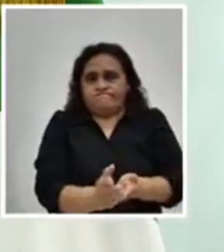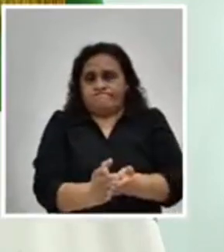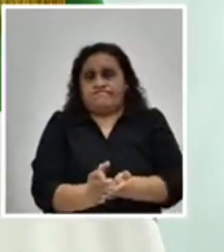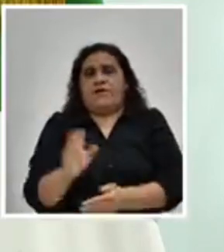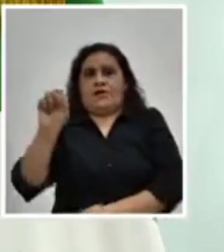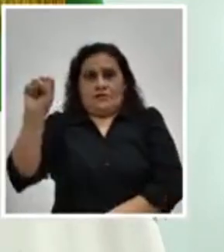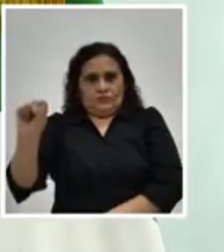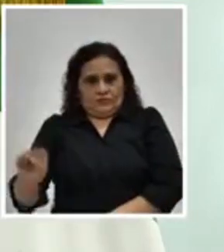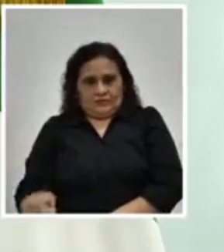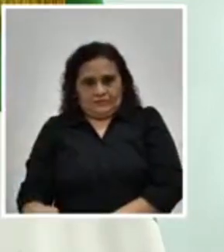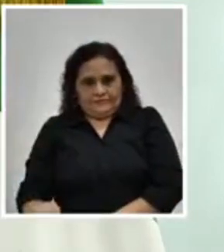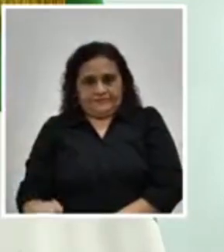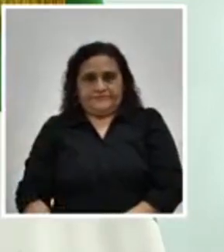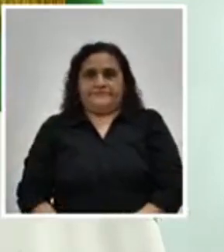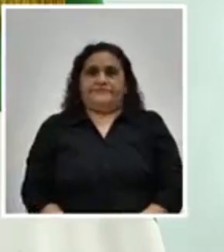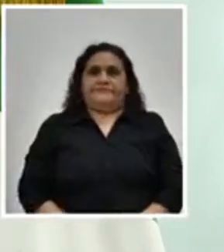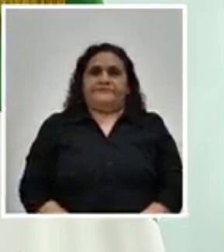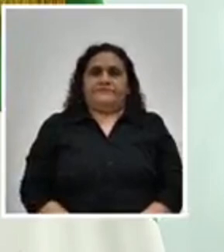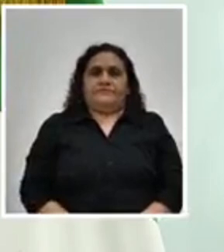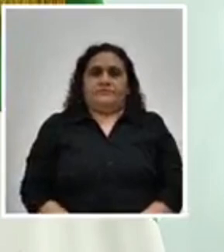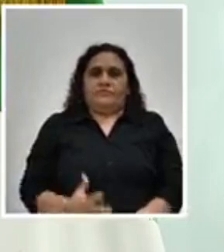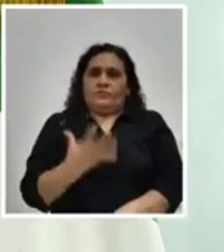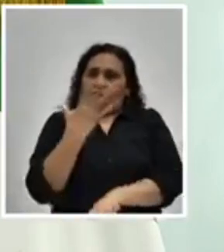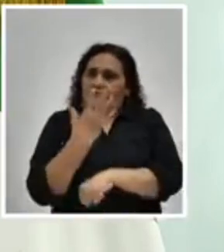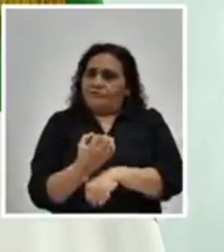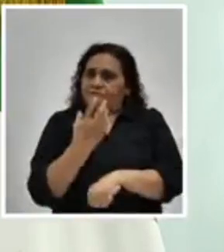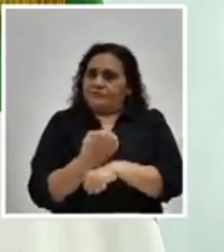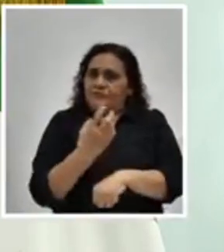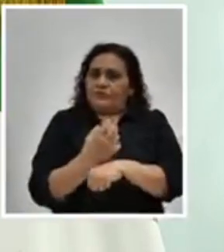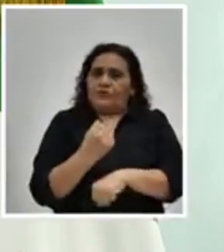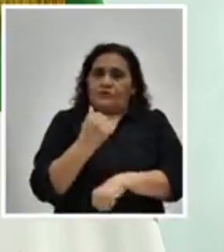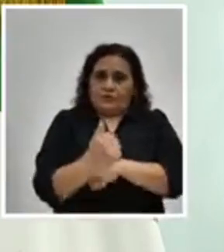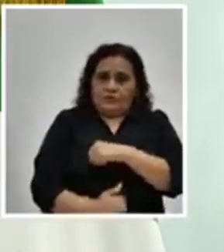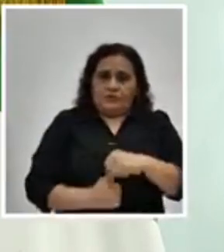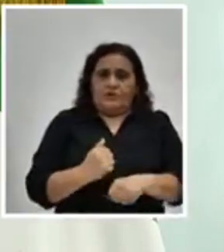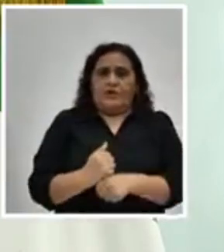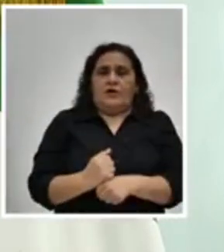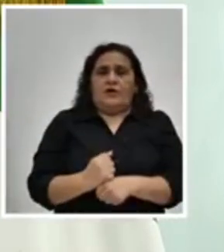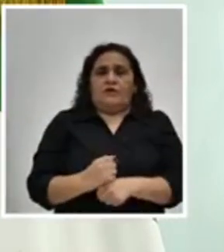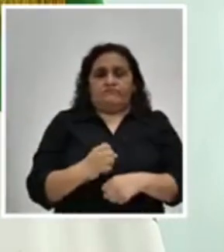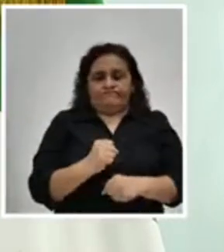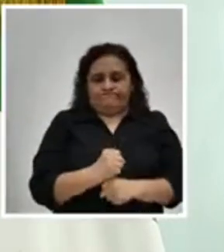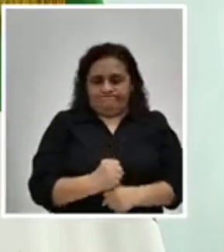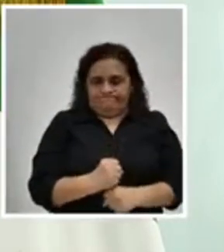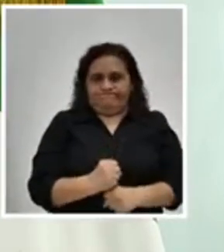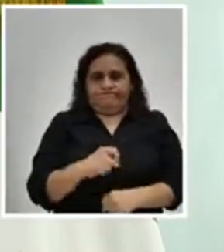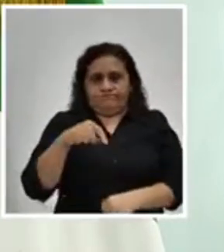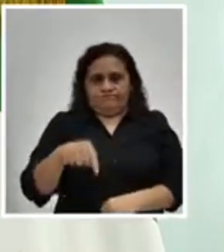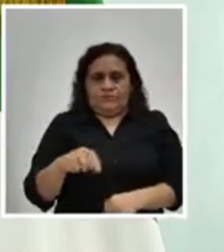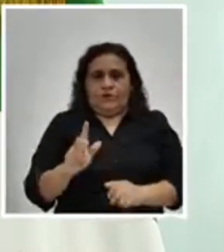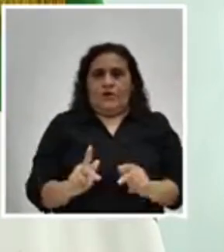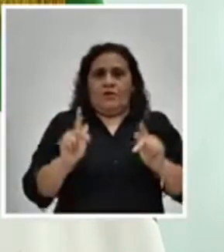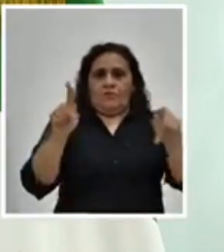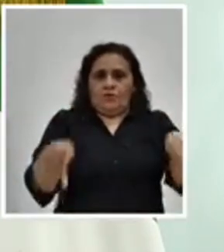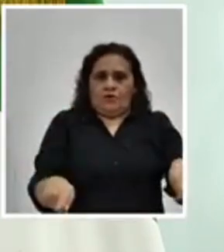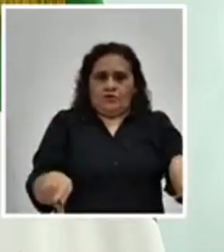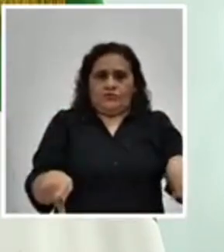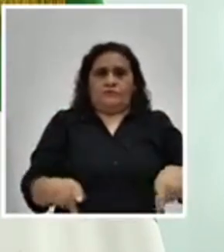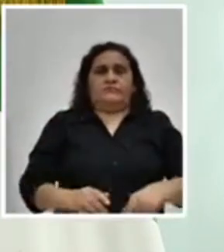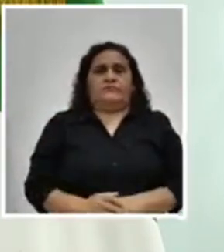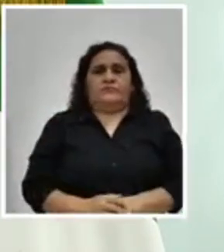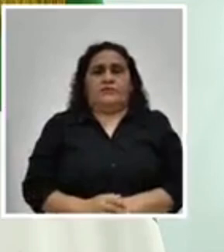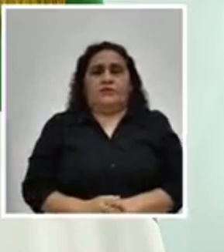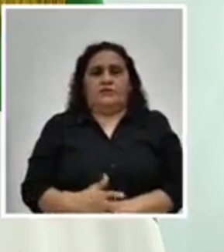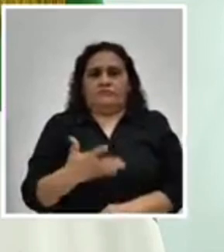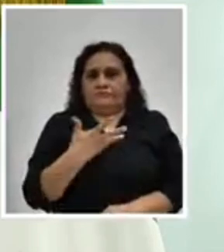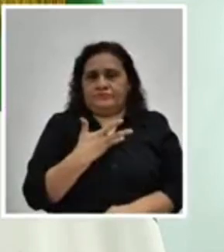México. Por quinto año consecutivo, ratificamos a nuestra ciudad y puerto de Progreso al